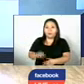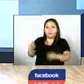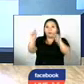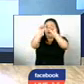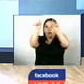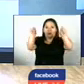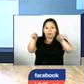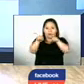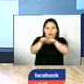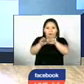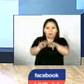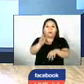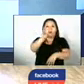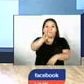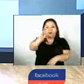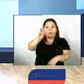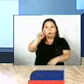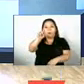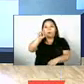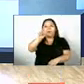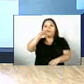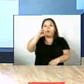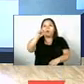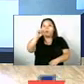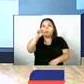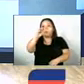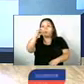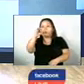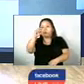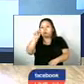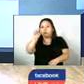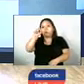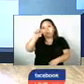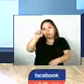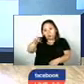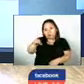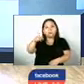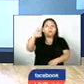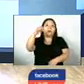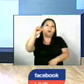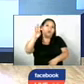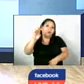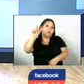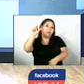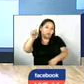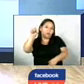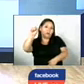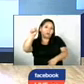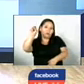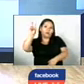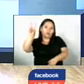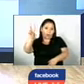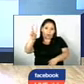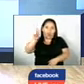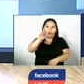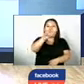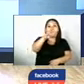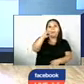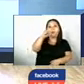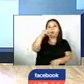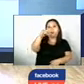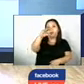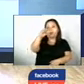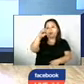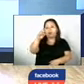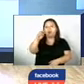web es vacunación con 19 puntos punto sv vacunación con 19.2